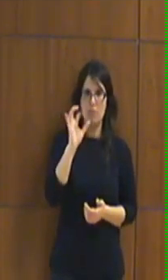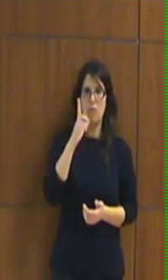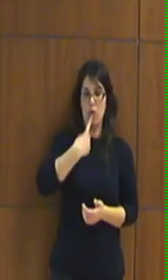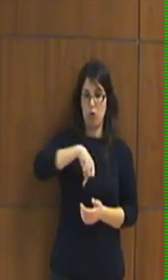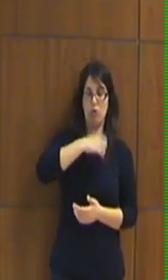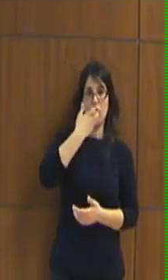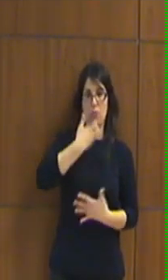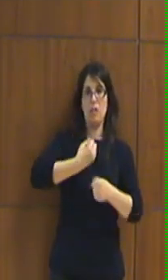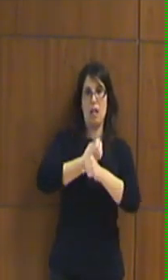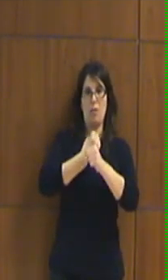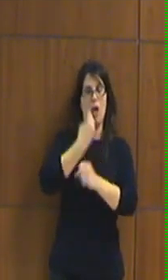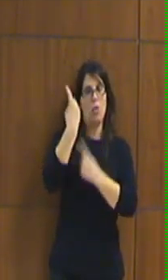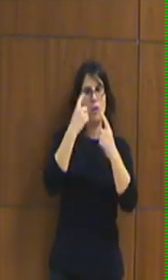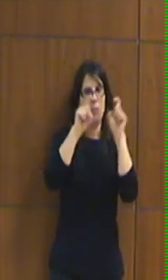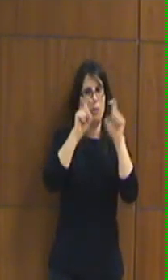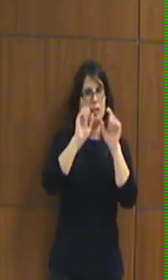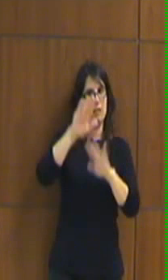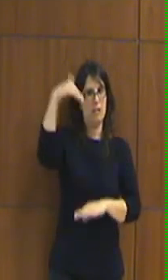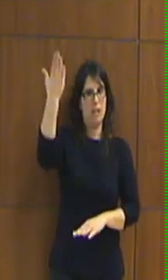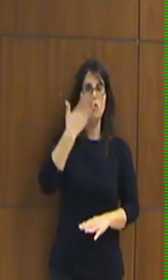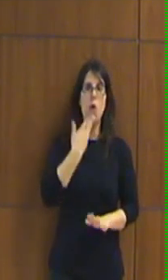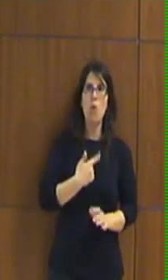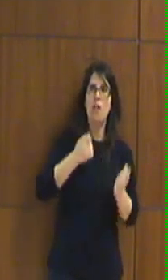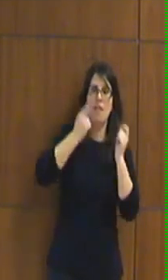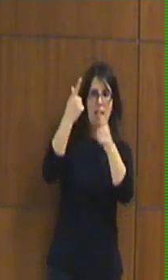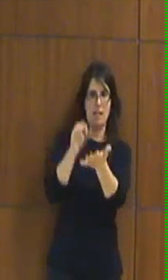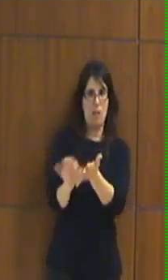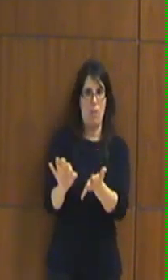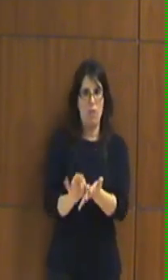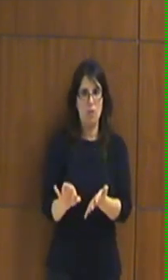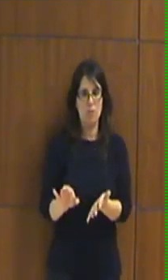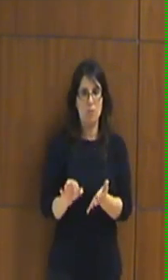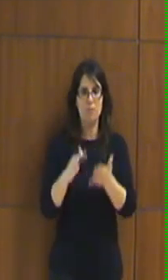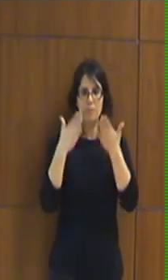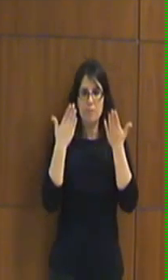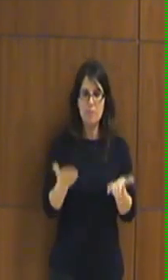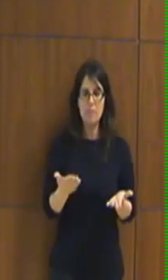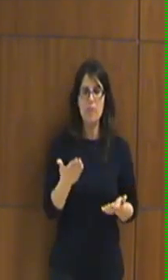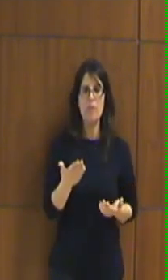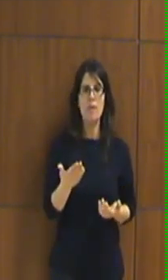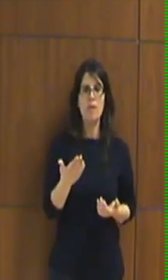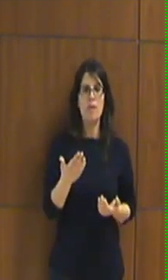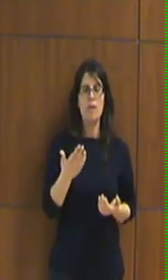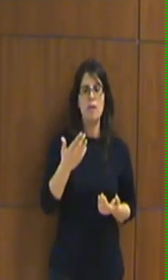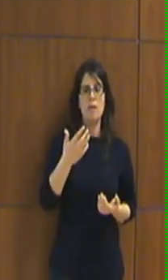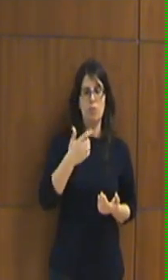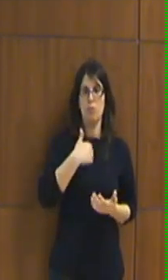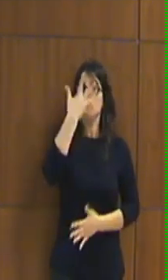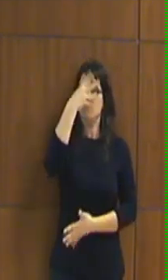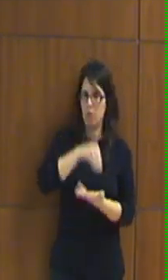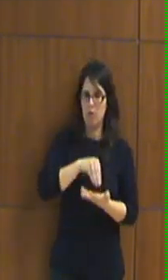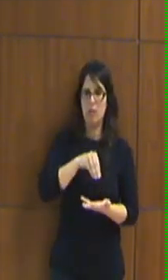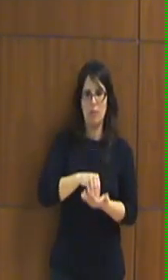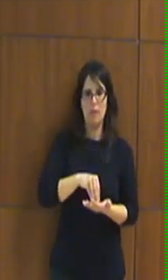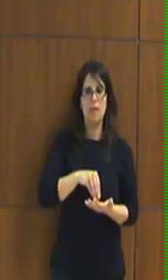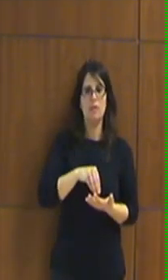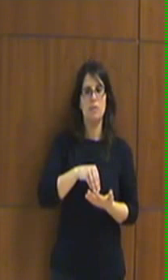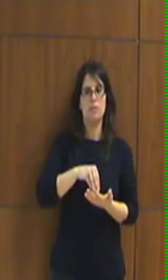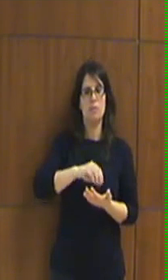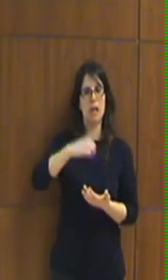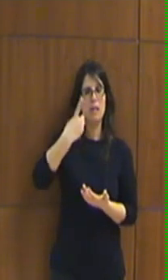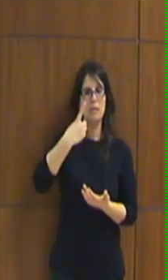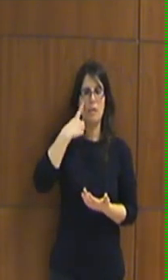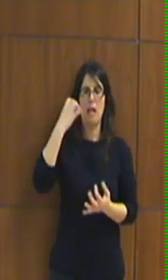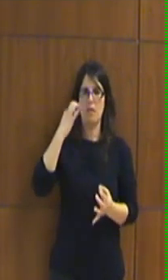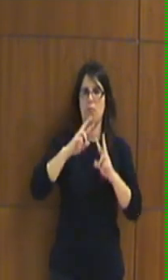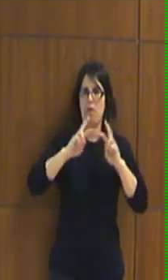externas a modo de enclave de prestación de servicios. Y entonces nos hemos encontrado muchas veces, sobre todo al principio, una